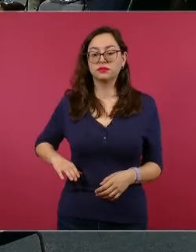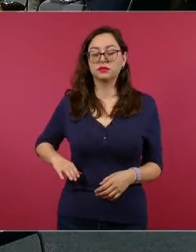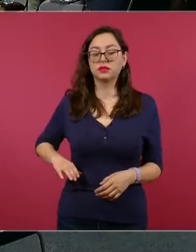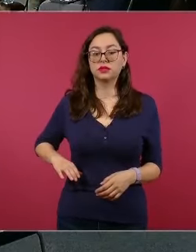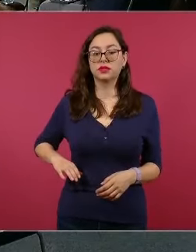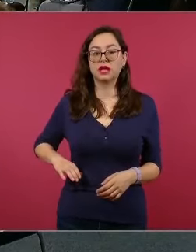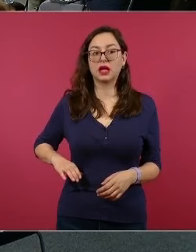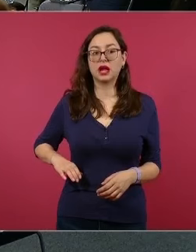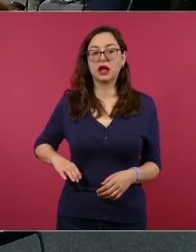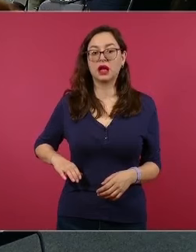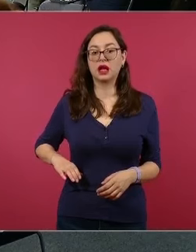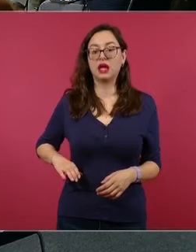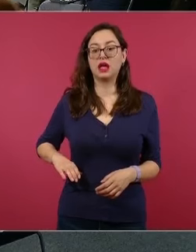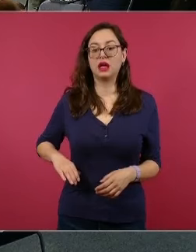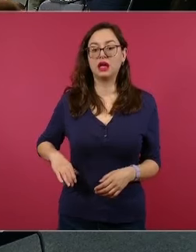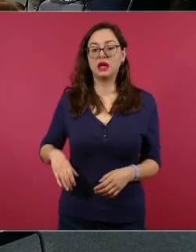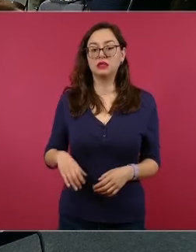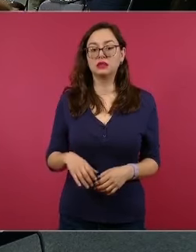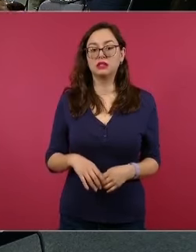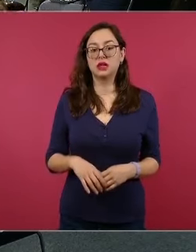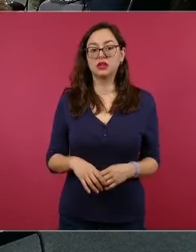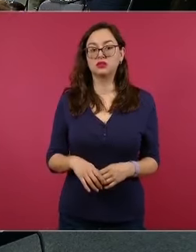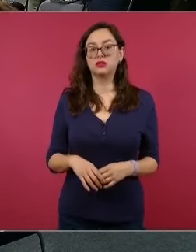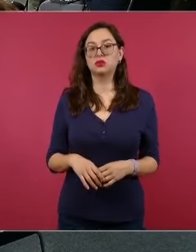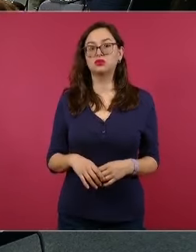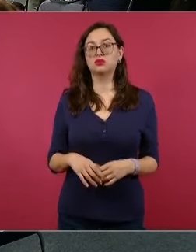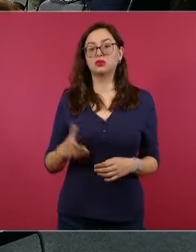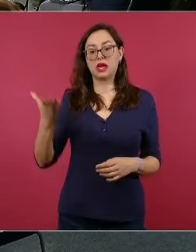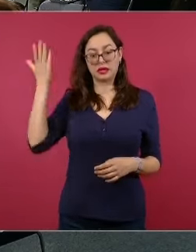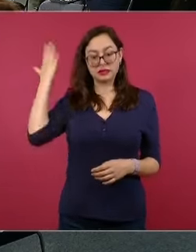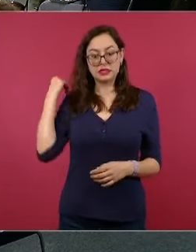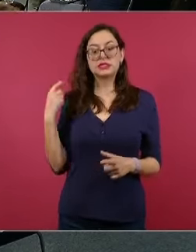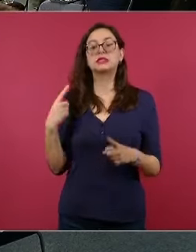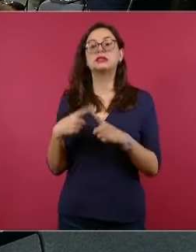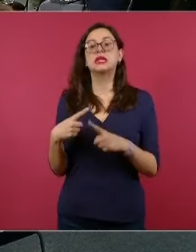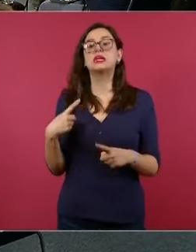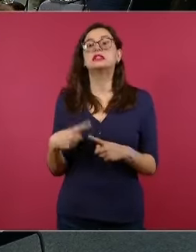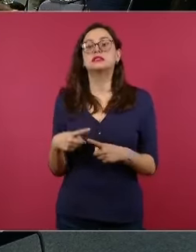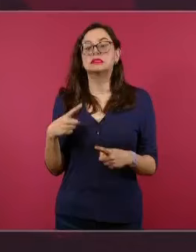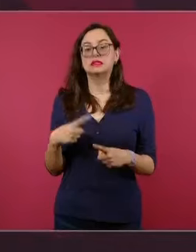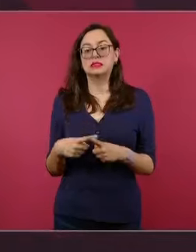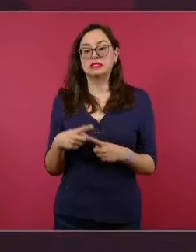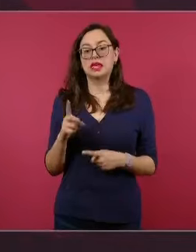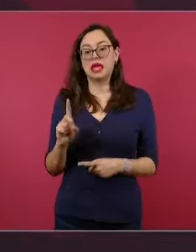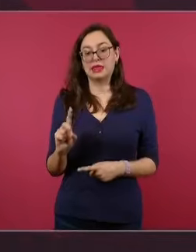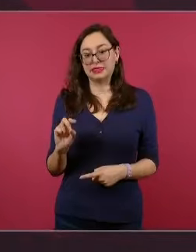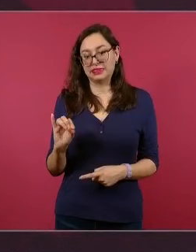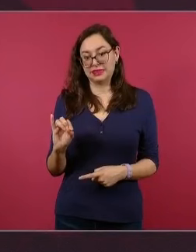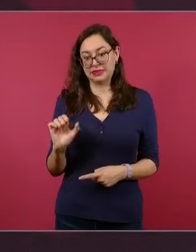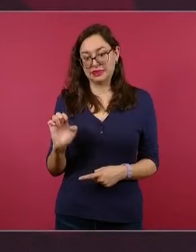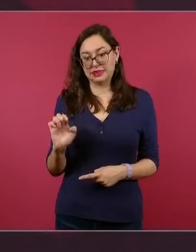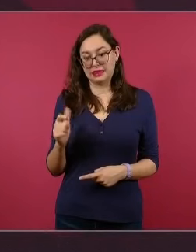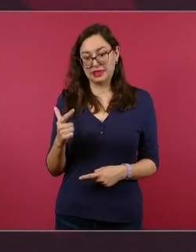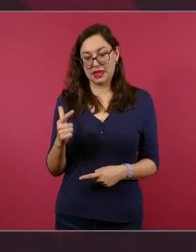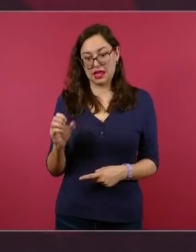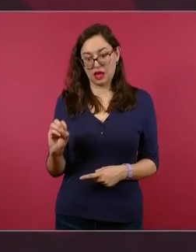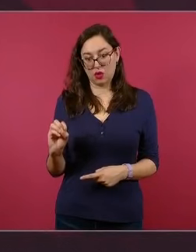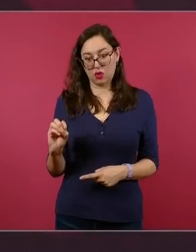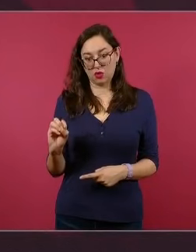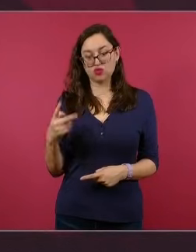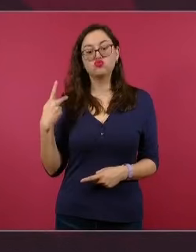saben este Diego Fernández de Ceballos era perdón